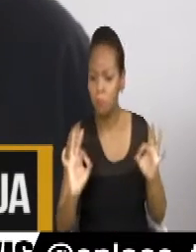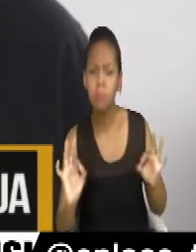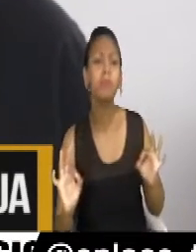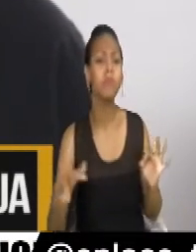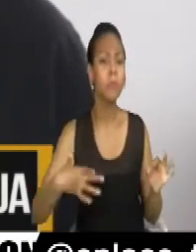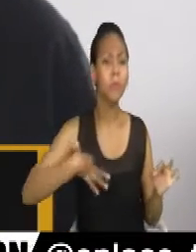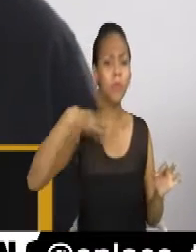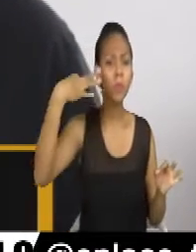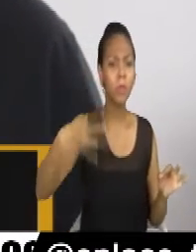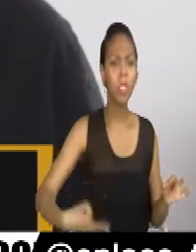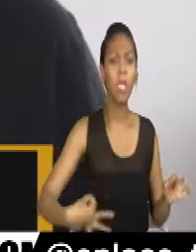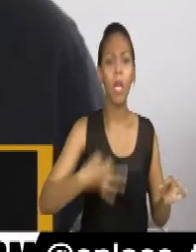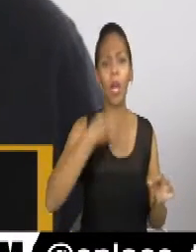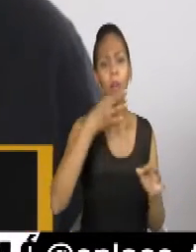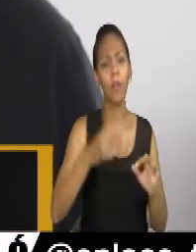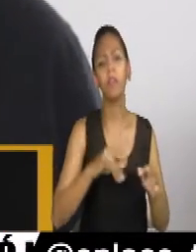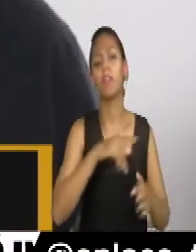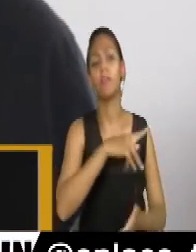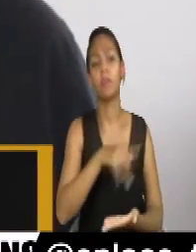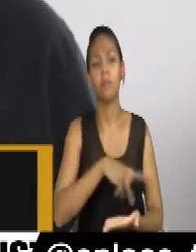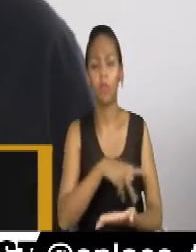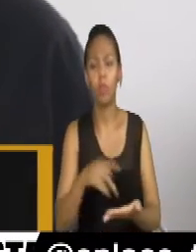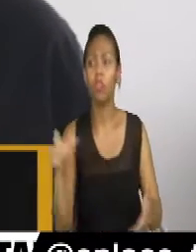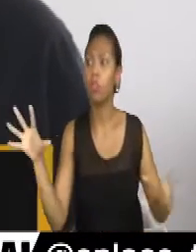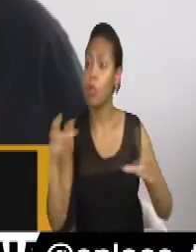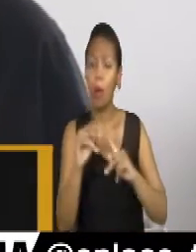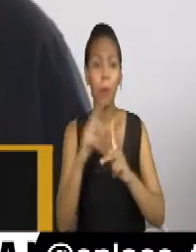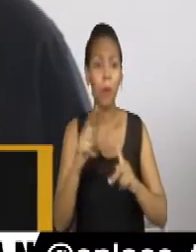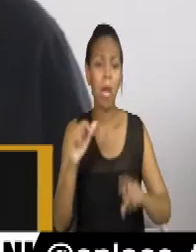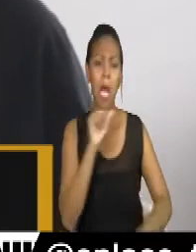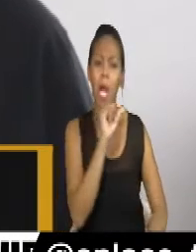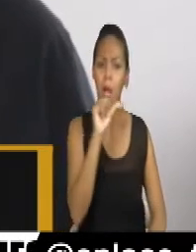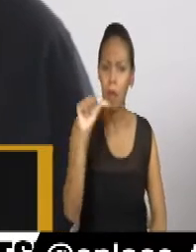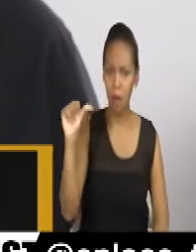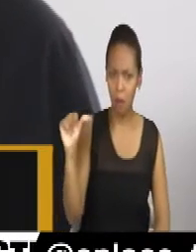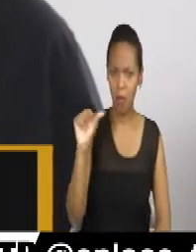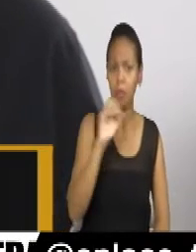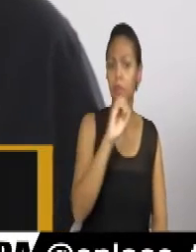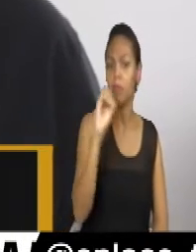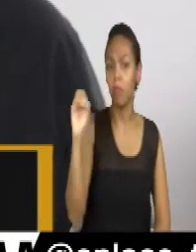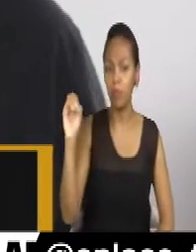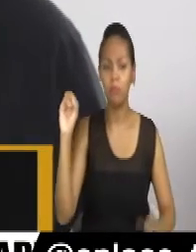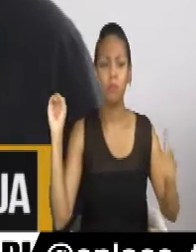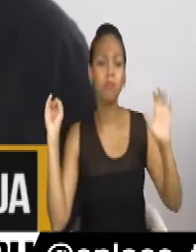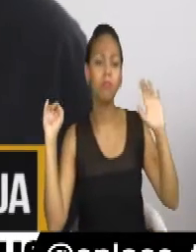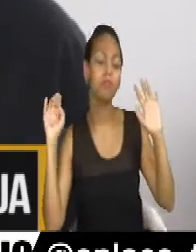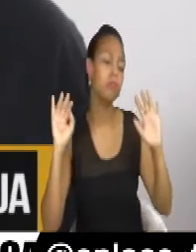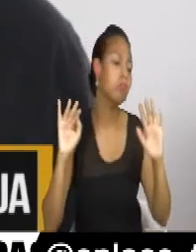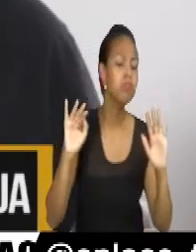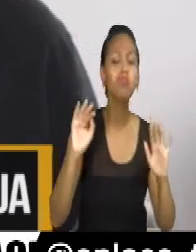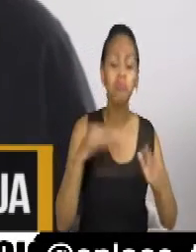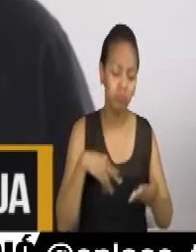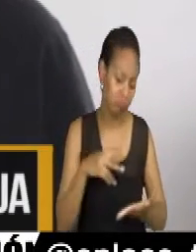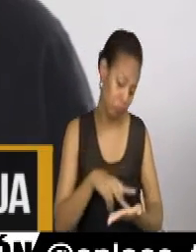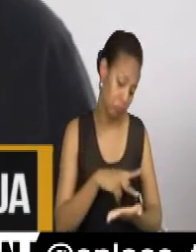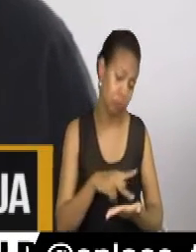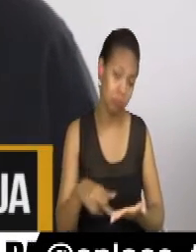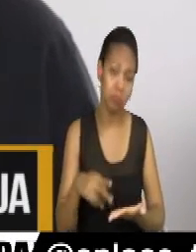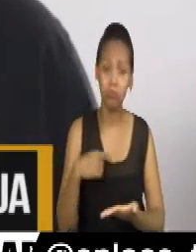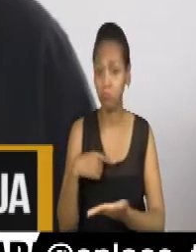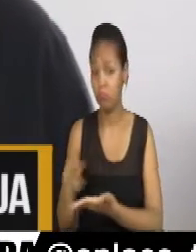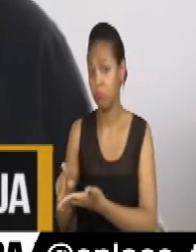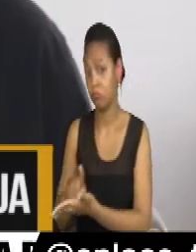ciudadanos del municipio puedan acudir a las urnas a manifestar su postura, su opinión, su